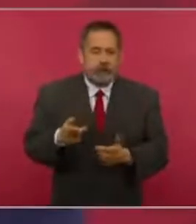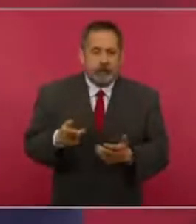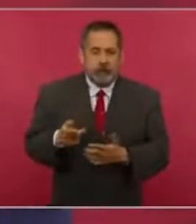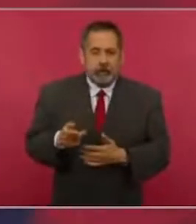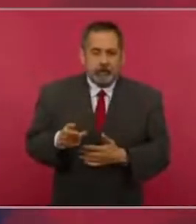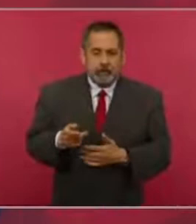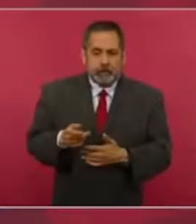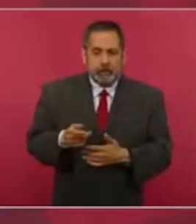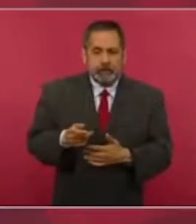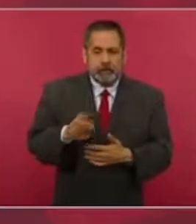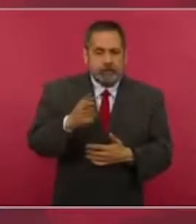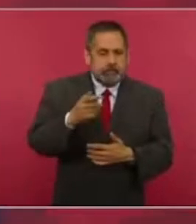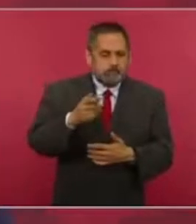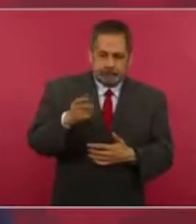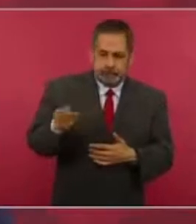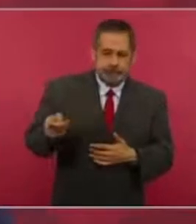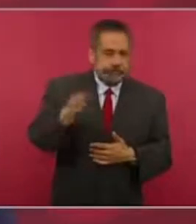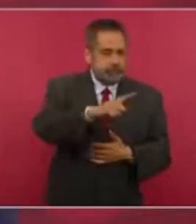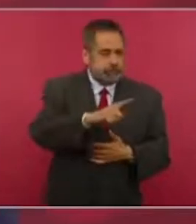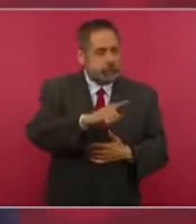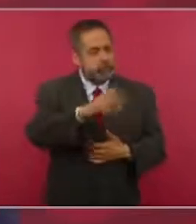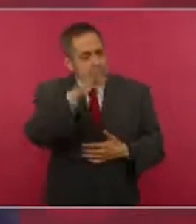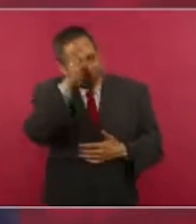la conducta de Zedillo,